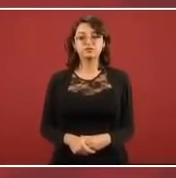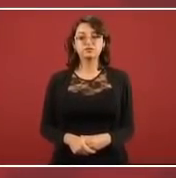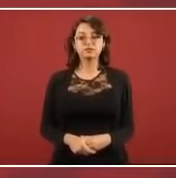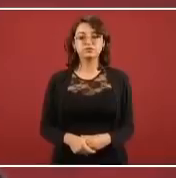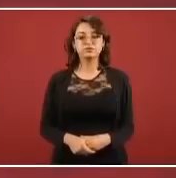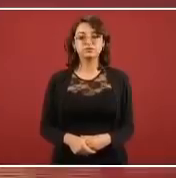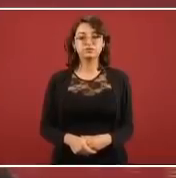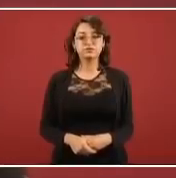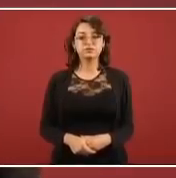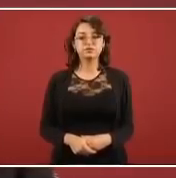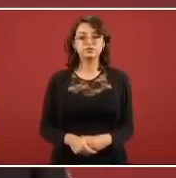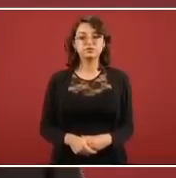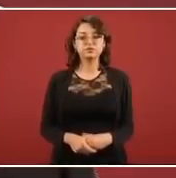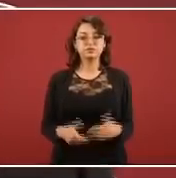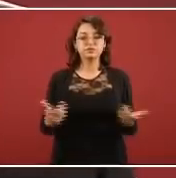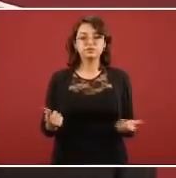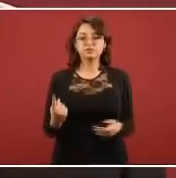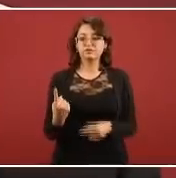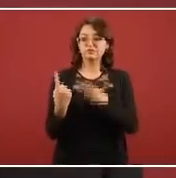por todos